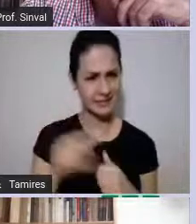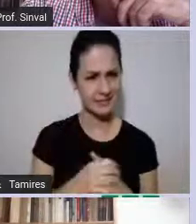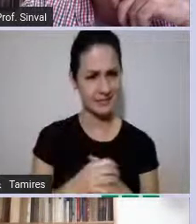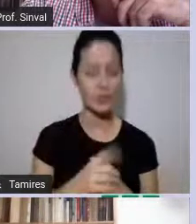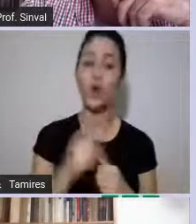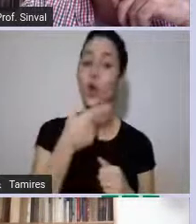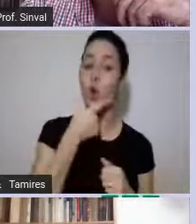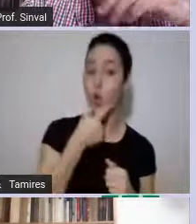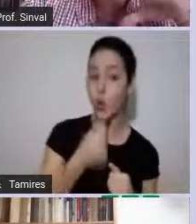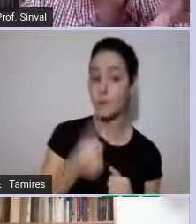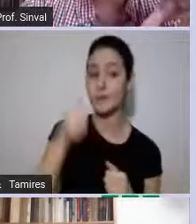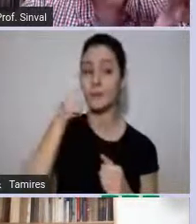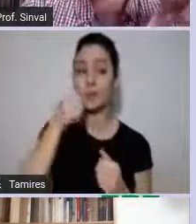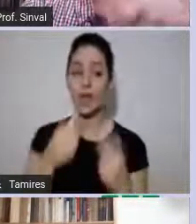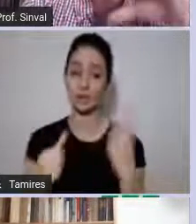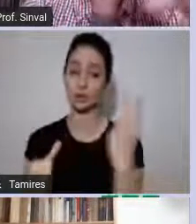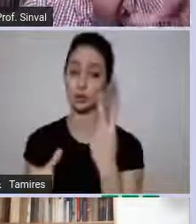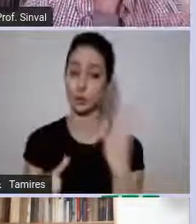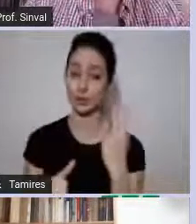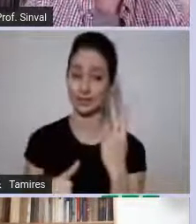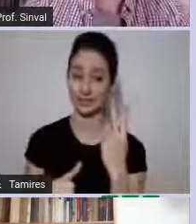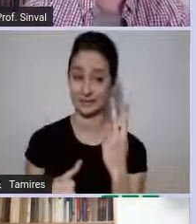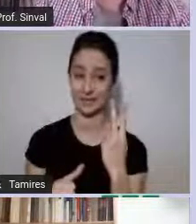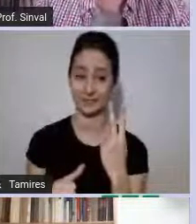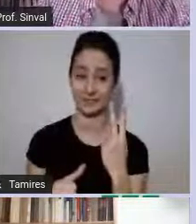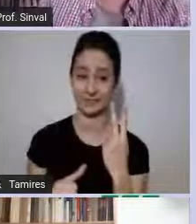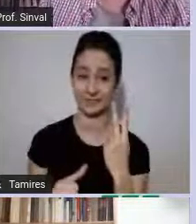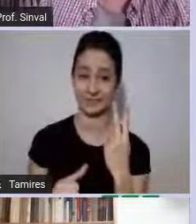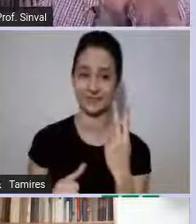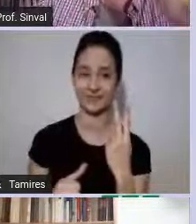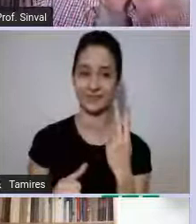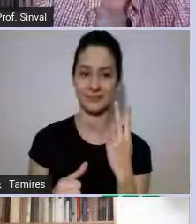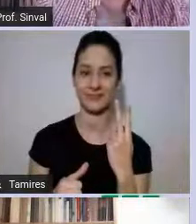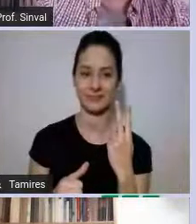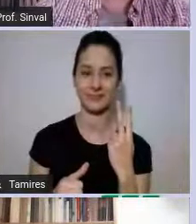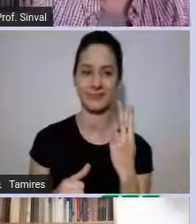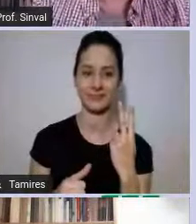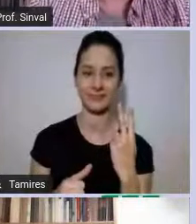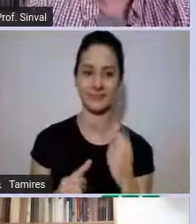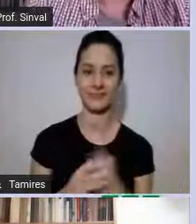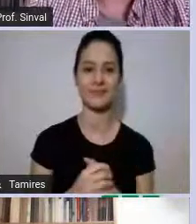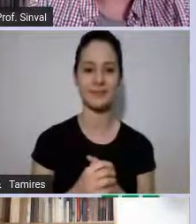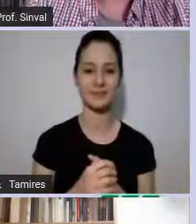Homens e mulheres... Ahora, sí, las mujeres